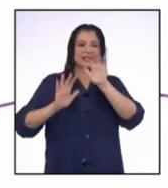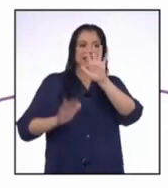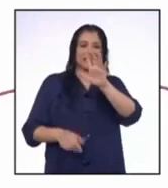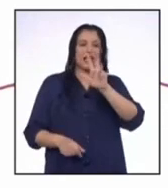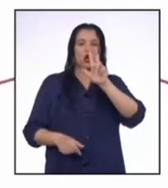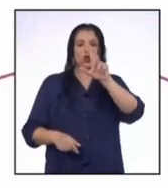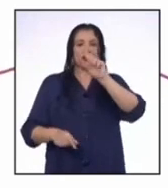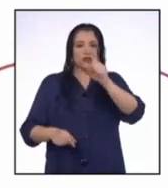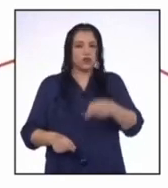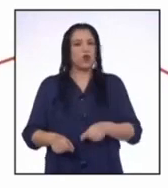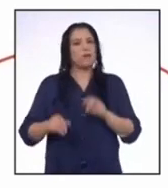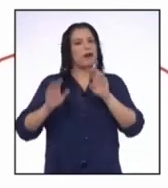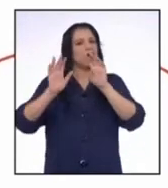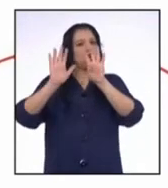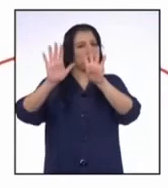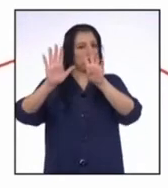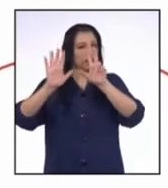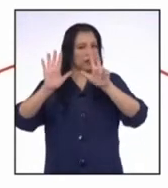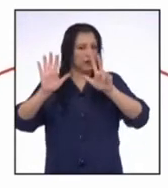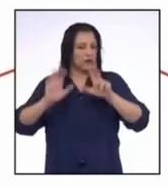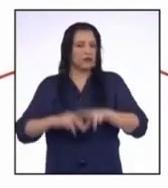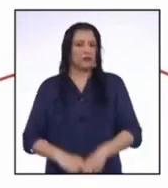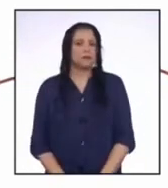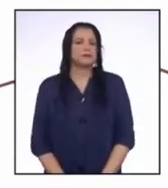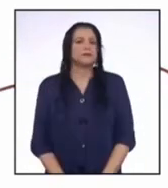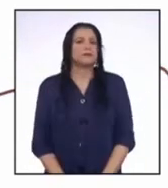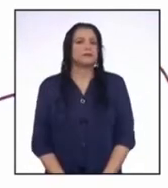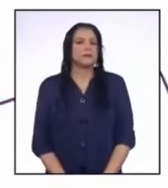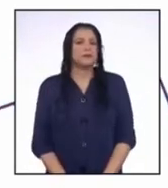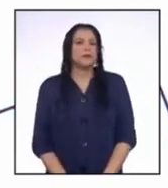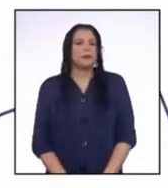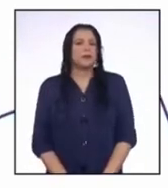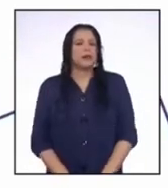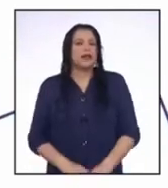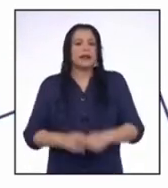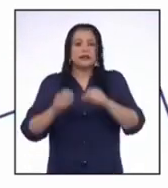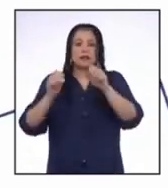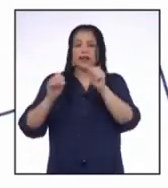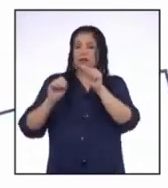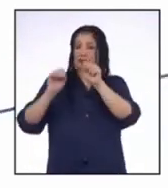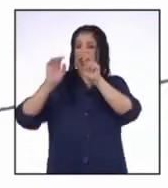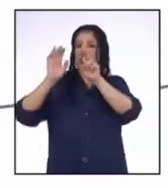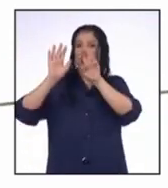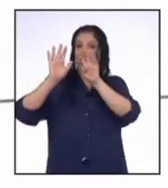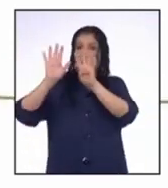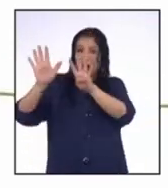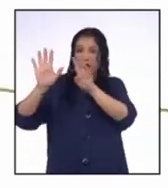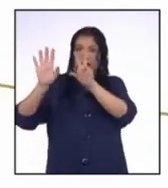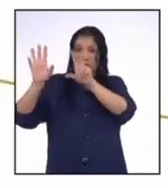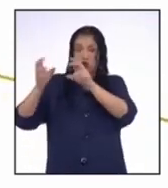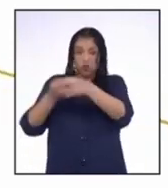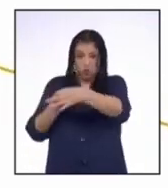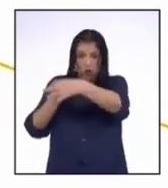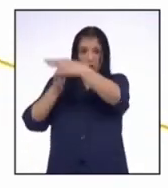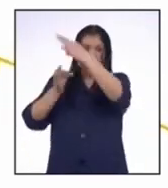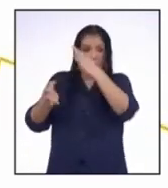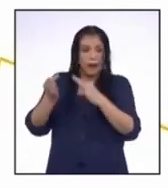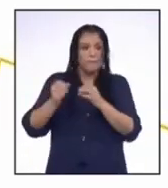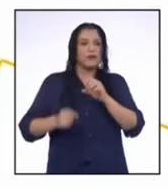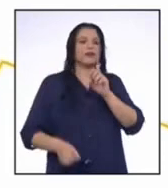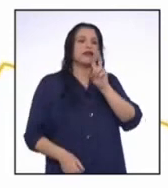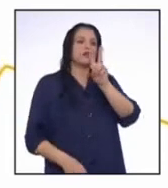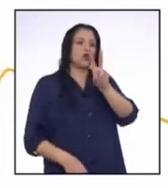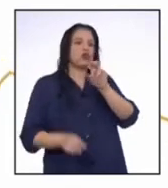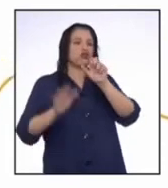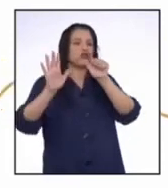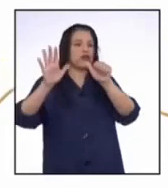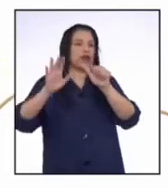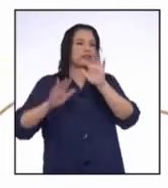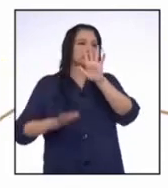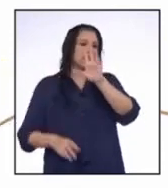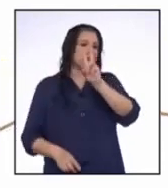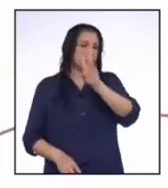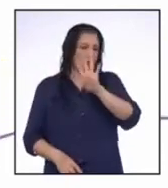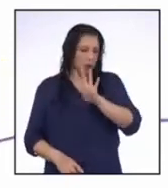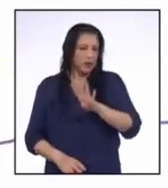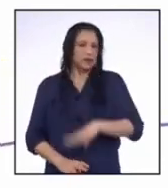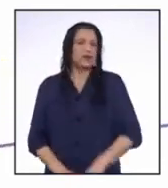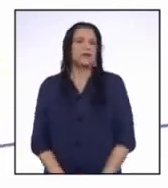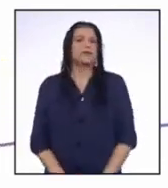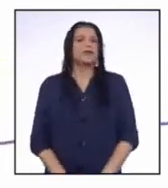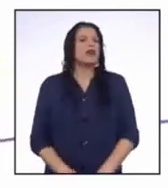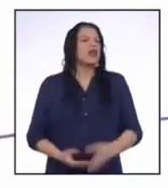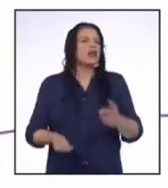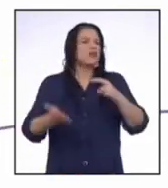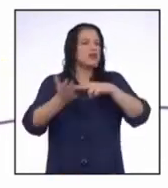2.653 enteros 98 centésimos. Redondeando este número en unidades, me sale 2.654. Eso